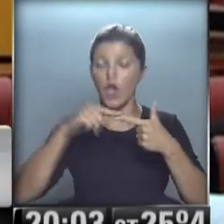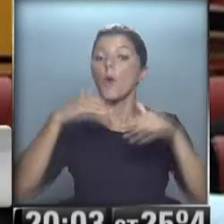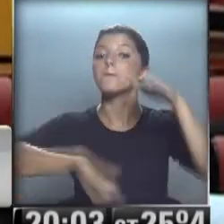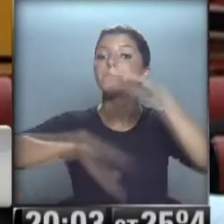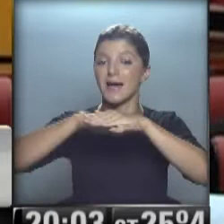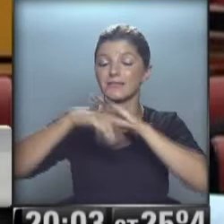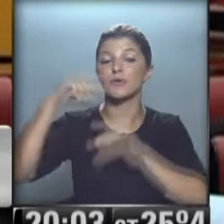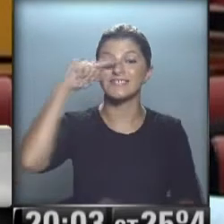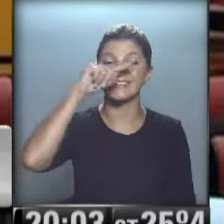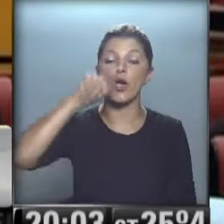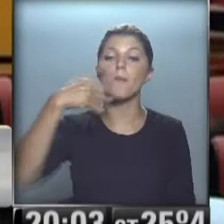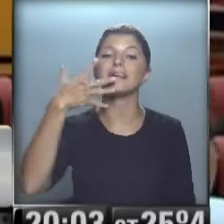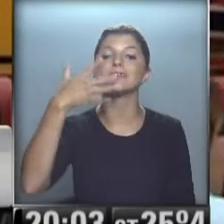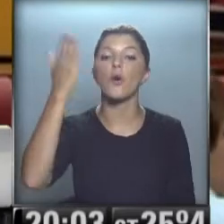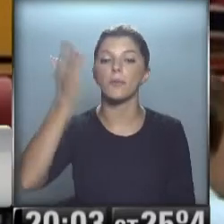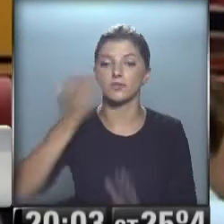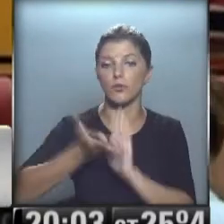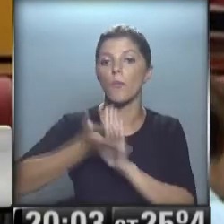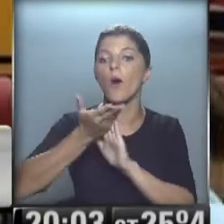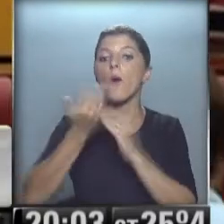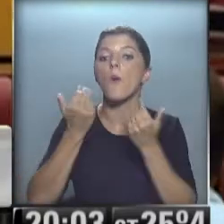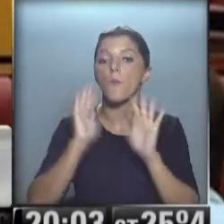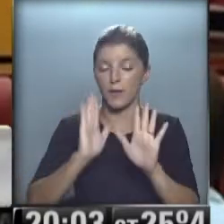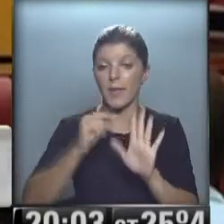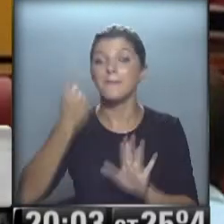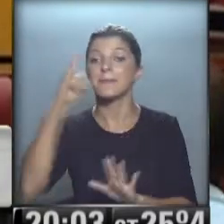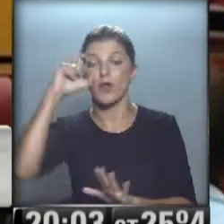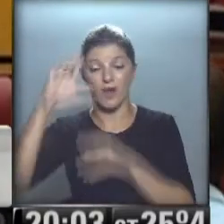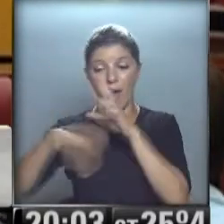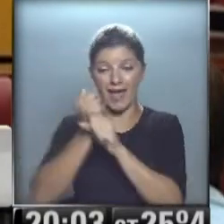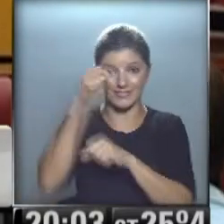del 7,5% de incremento desde el 1 de enero.